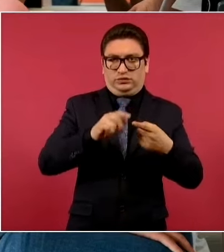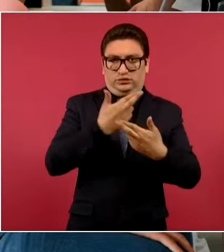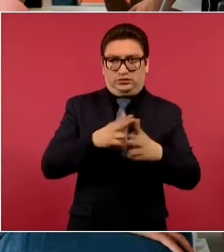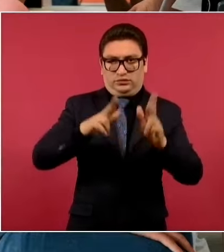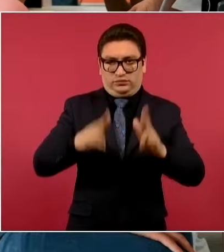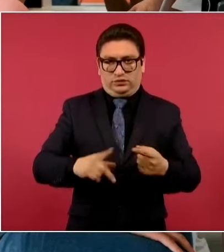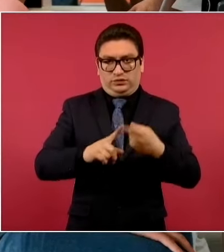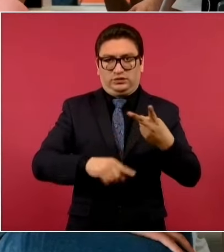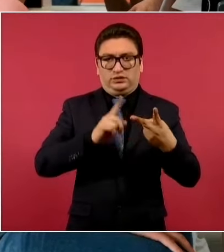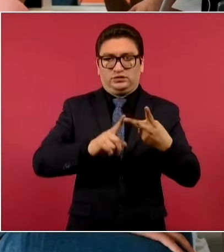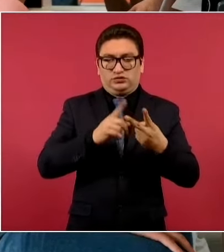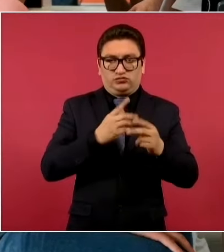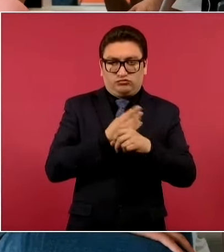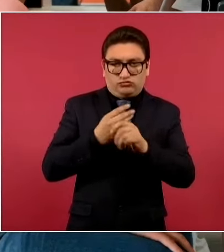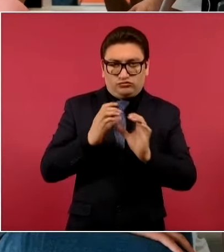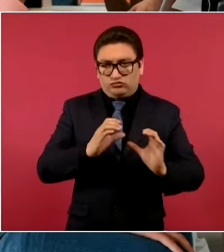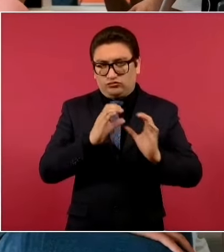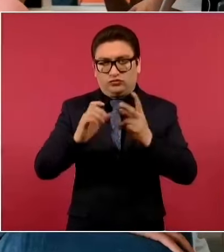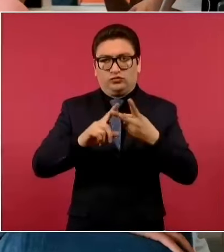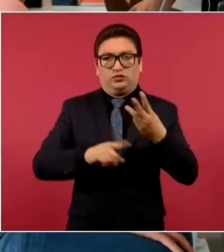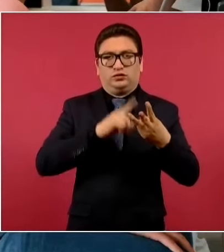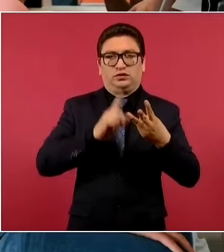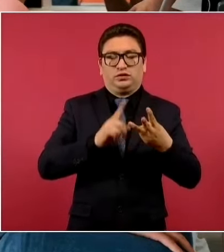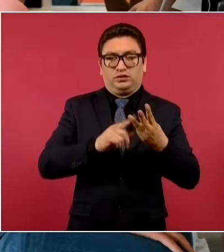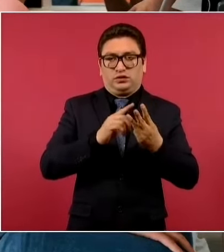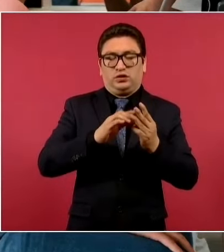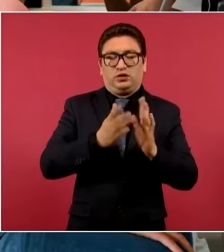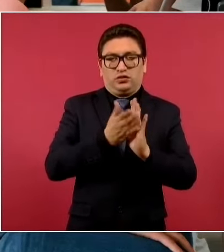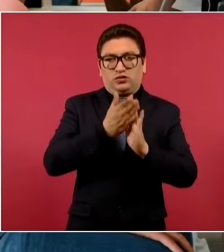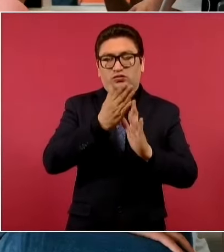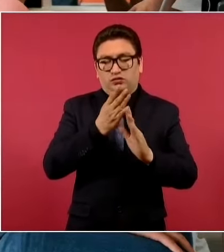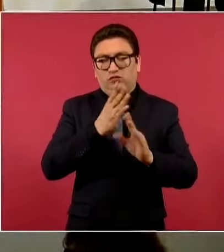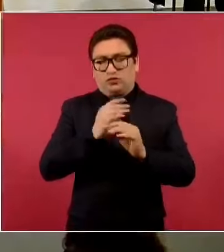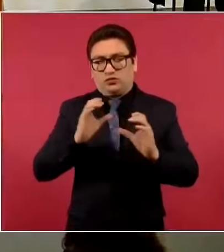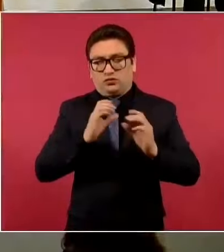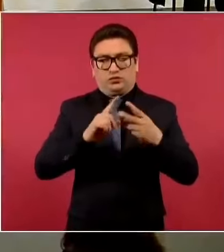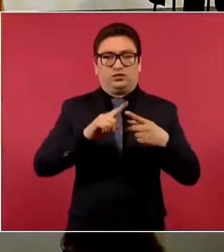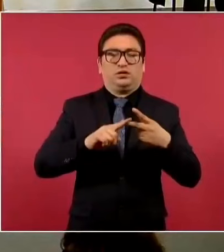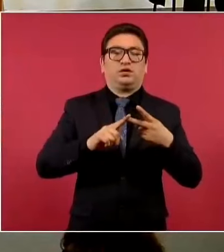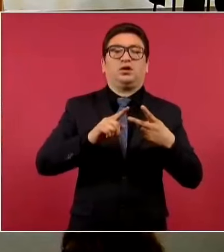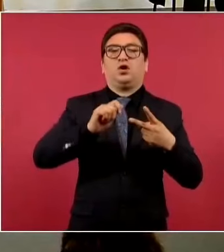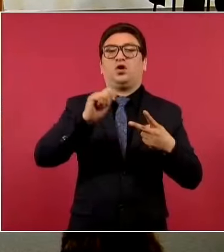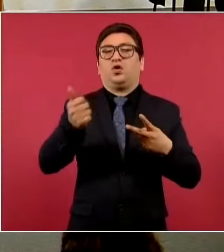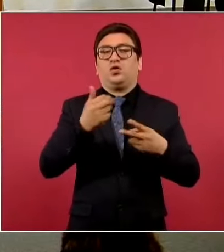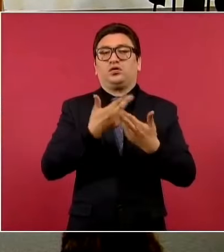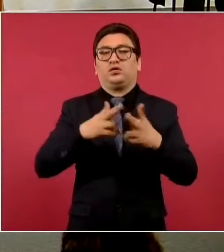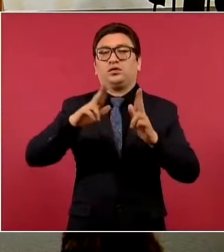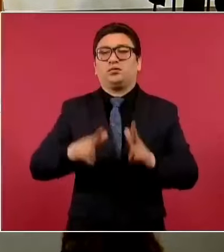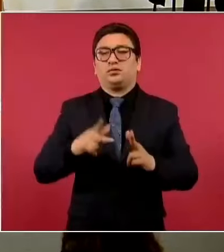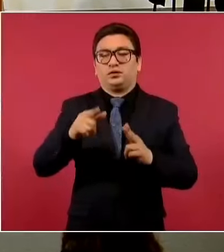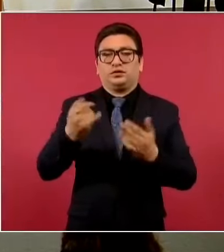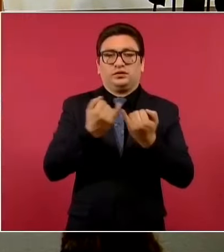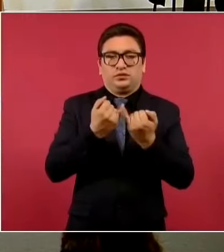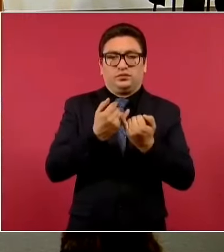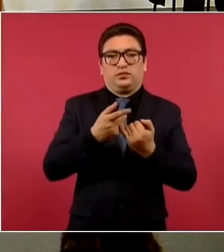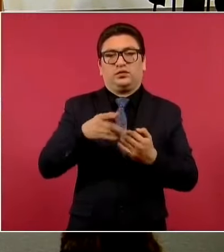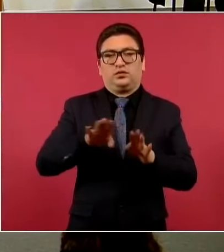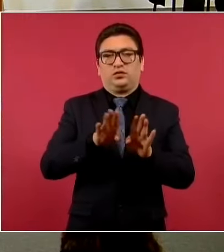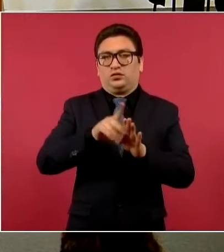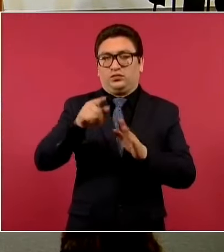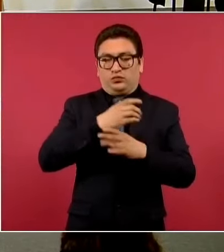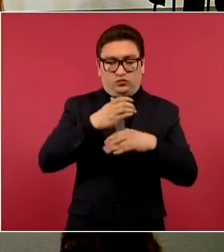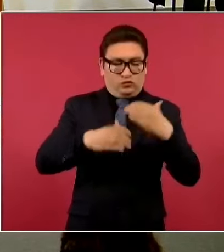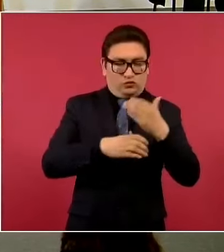rehabilitación, el mantenimiento y la conservación de la infraestructura; 2, la rehabilitación y la sustitución del